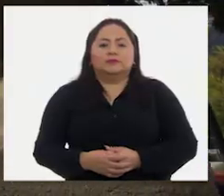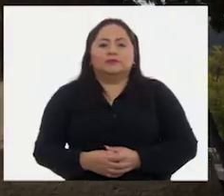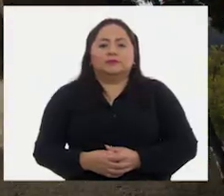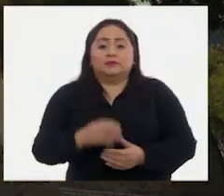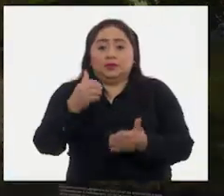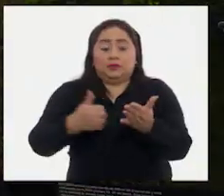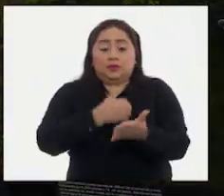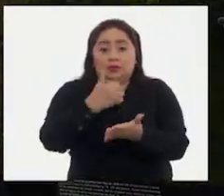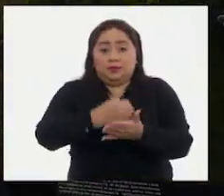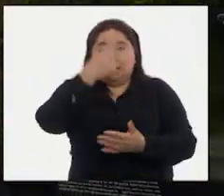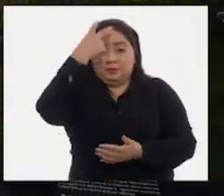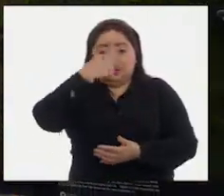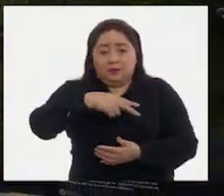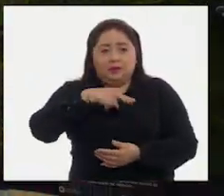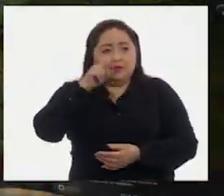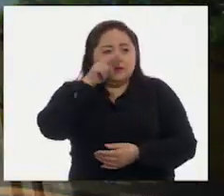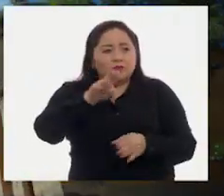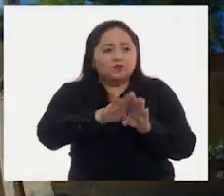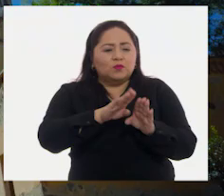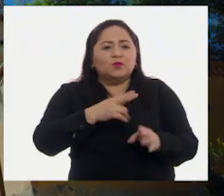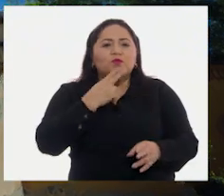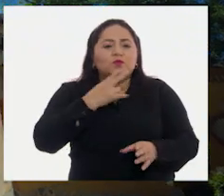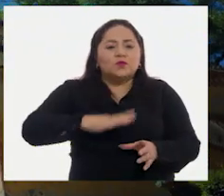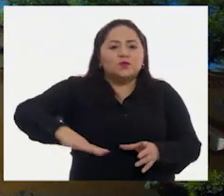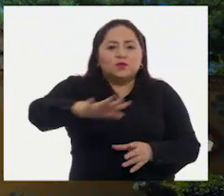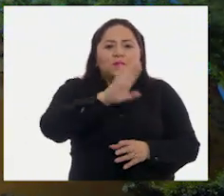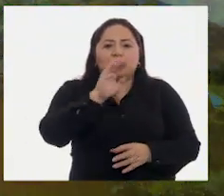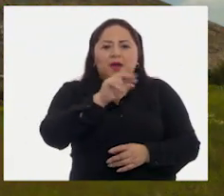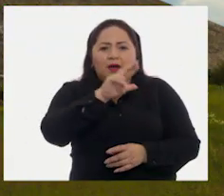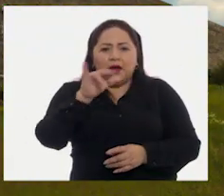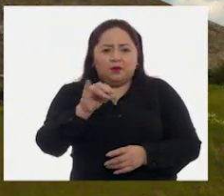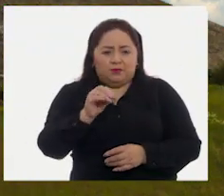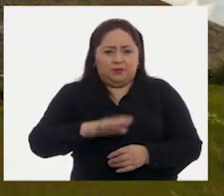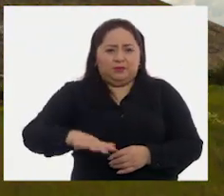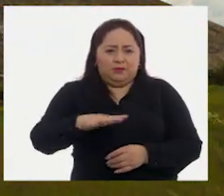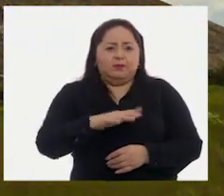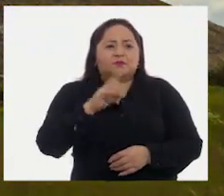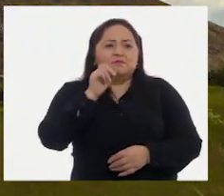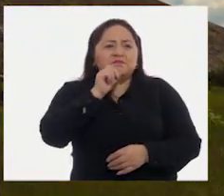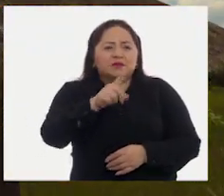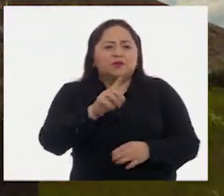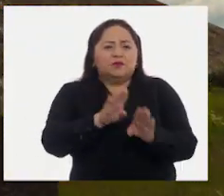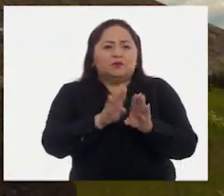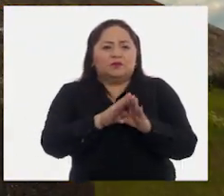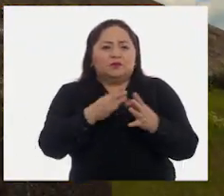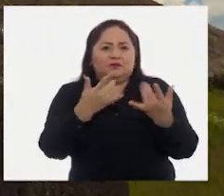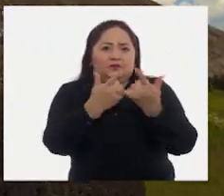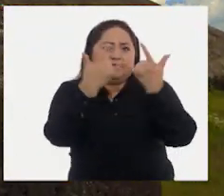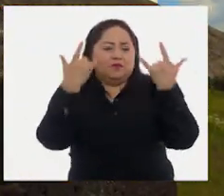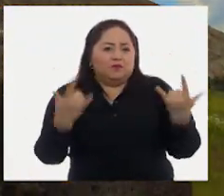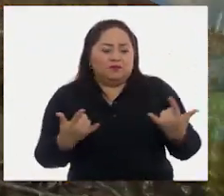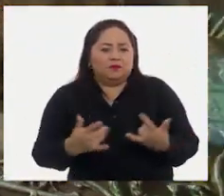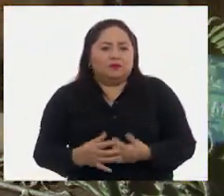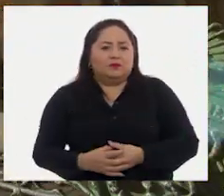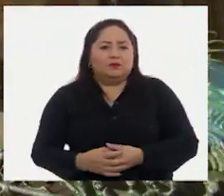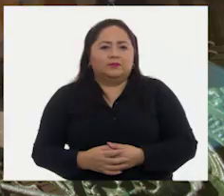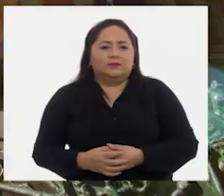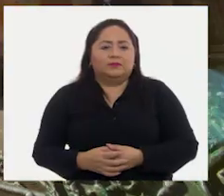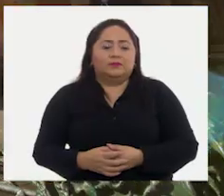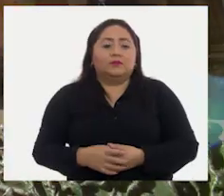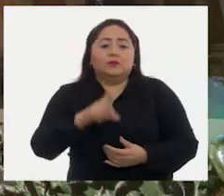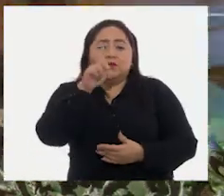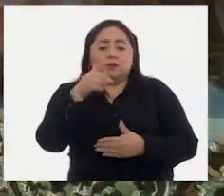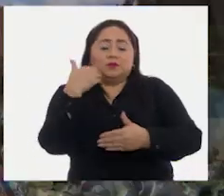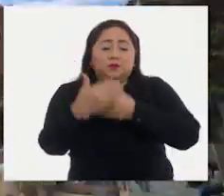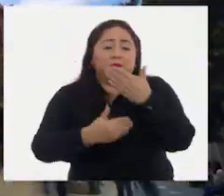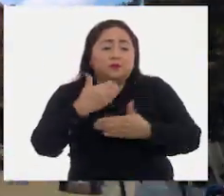La Ciudad de México conserva en sus colonias, barrios y pueblos la memoria de una rica herencia histórica. Al paso